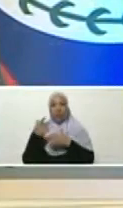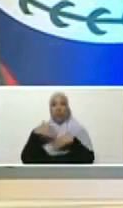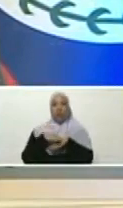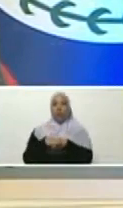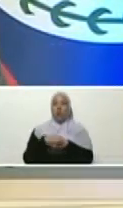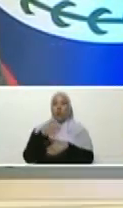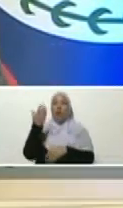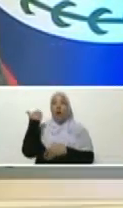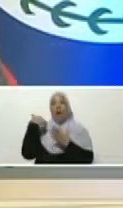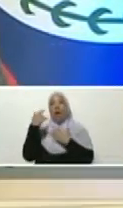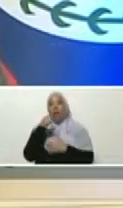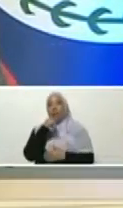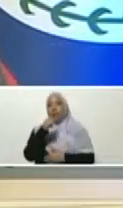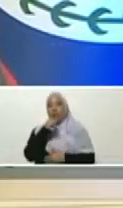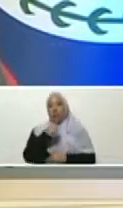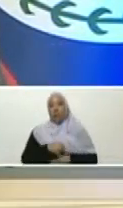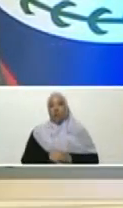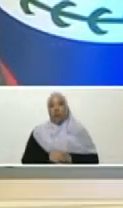entrañable,